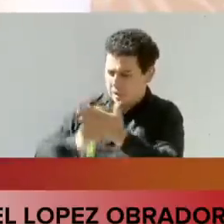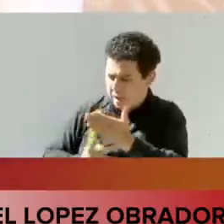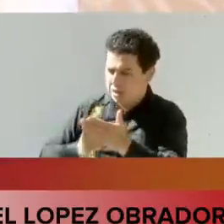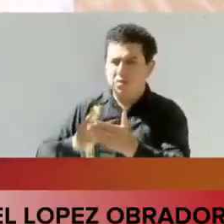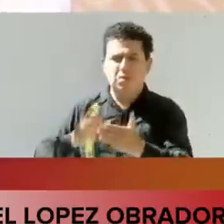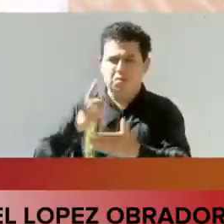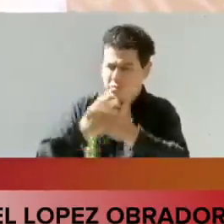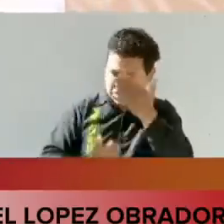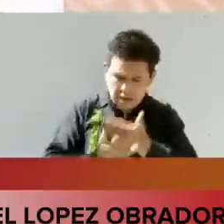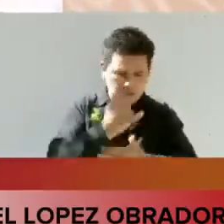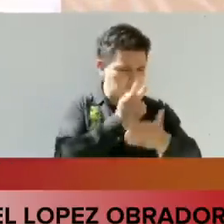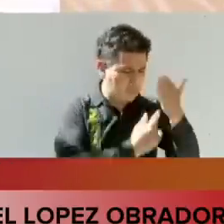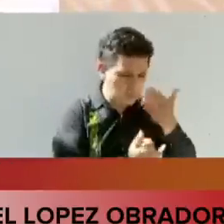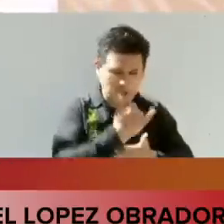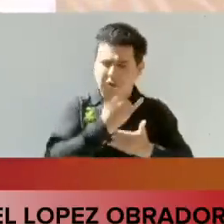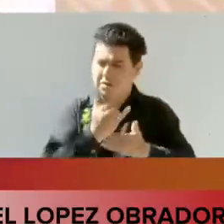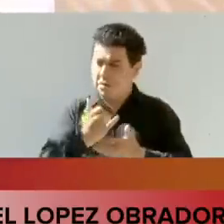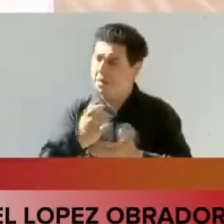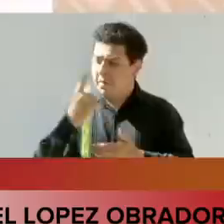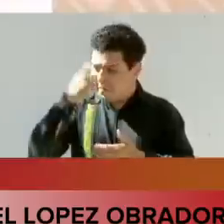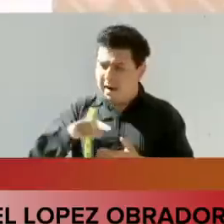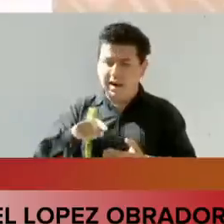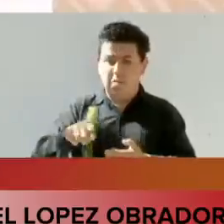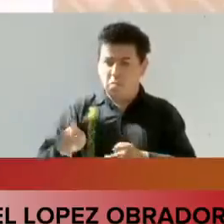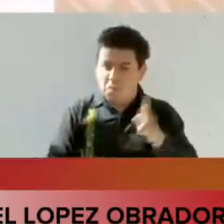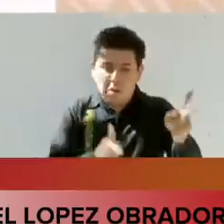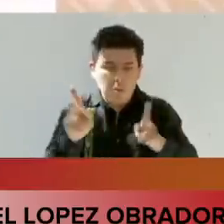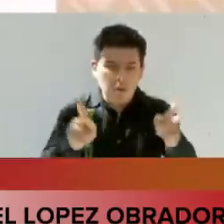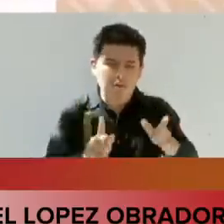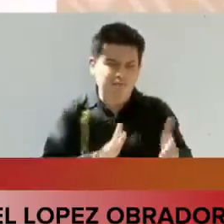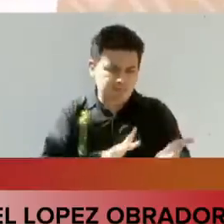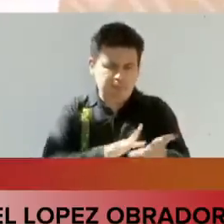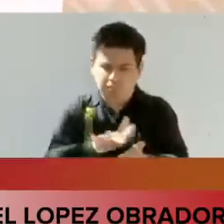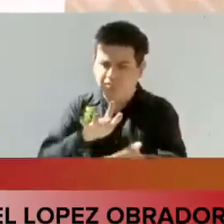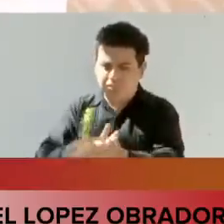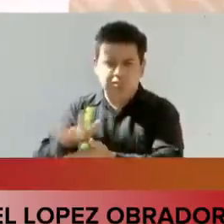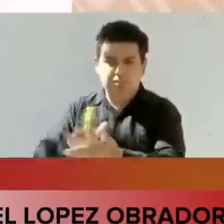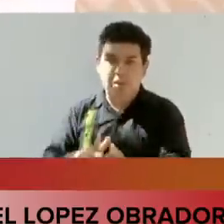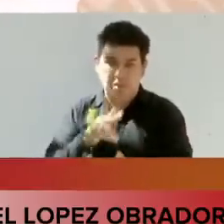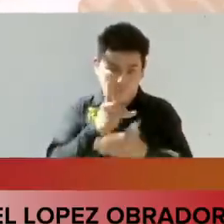permite ayudar a los pueblos. Es una fórmula